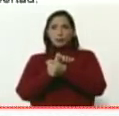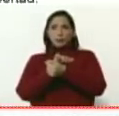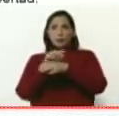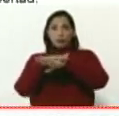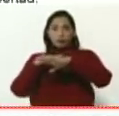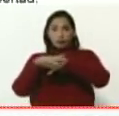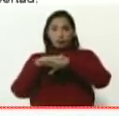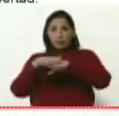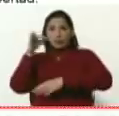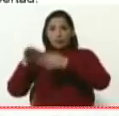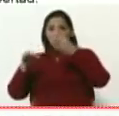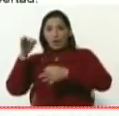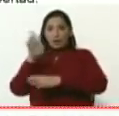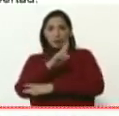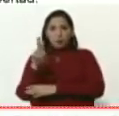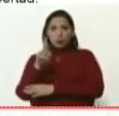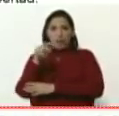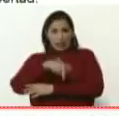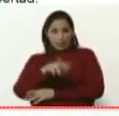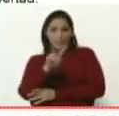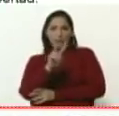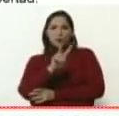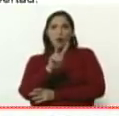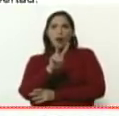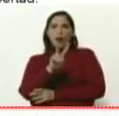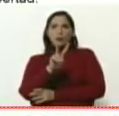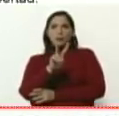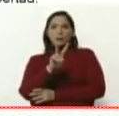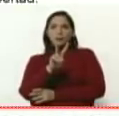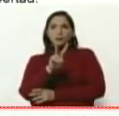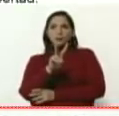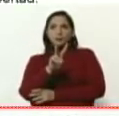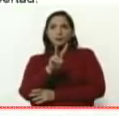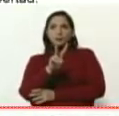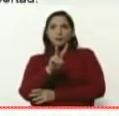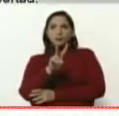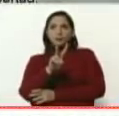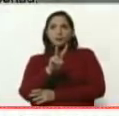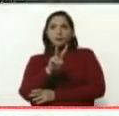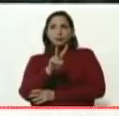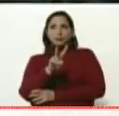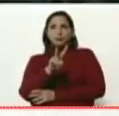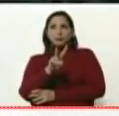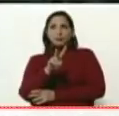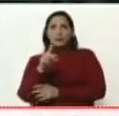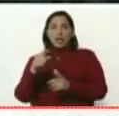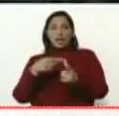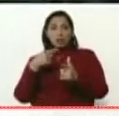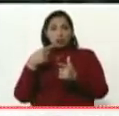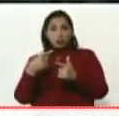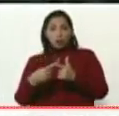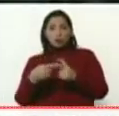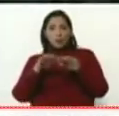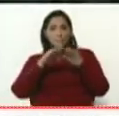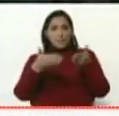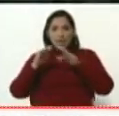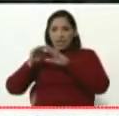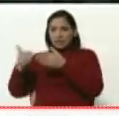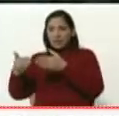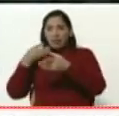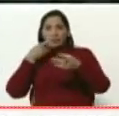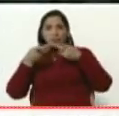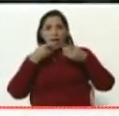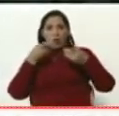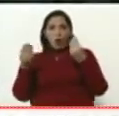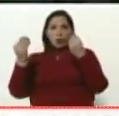tribunales de la República. Y en razón de las conclusiones de una mesa de diálogo, de un acuerdo, logró